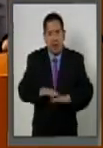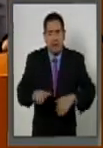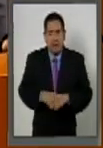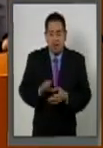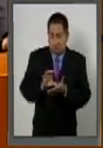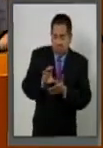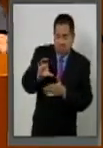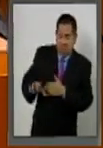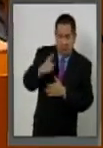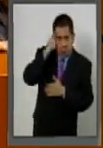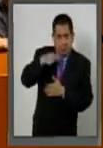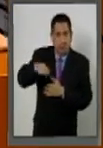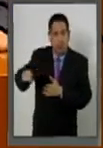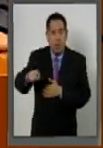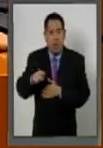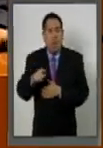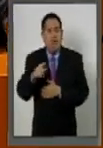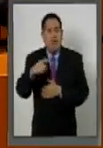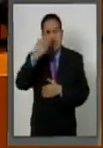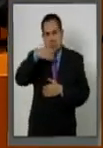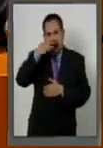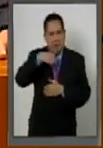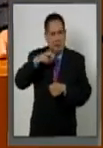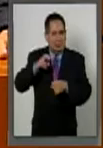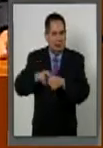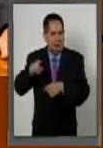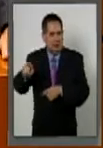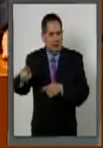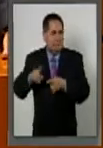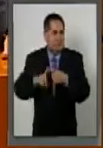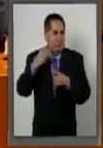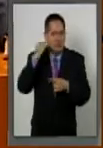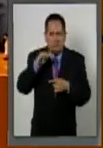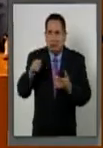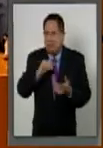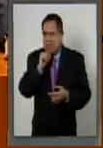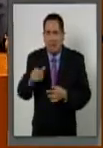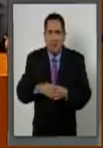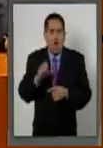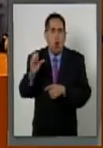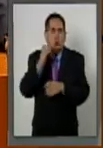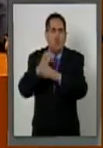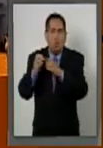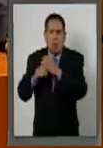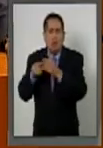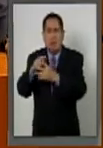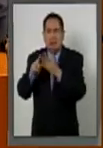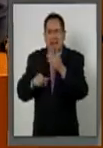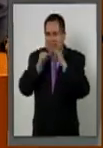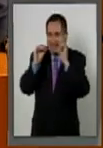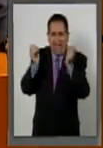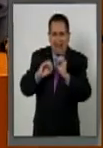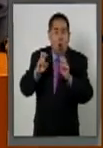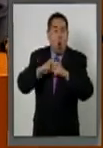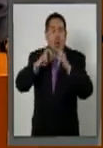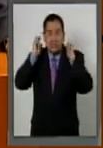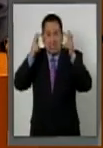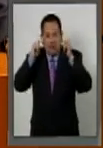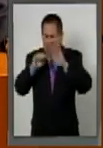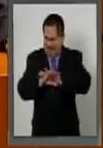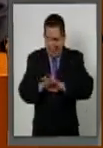han llegado las inversiones para el puerto lázaro cárdenas para salina cruz para coatzacoalcos o incluso para el puerto chiapas